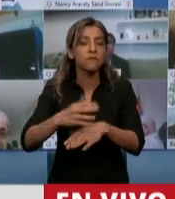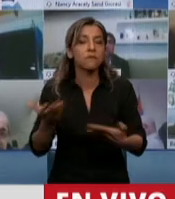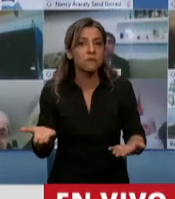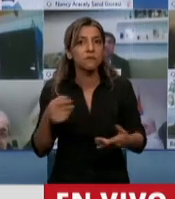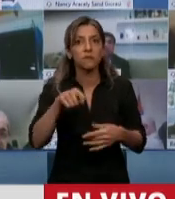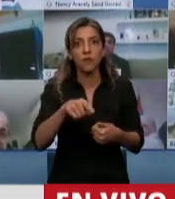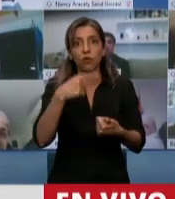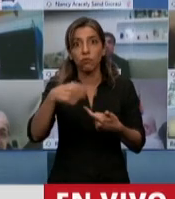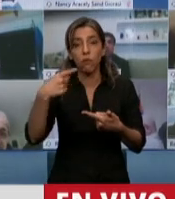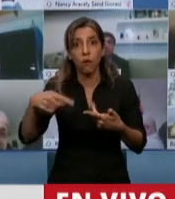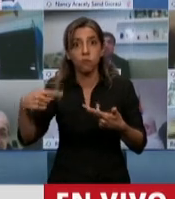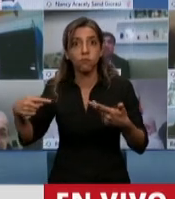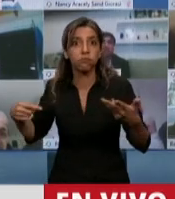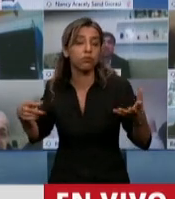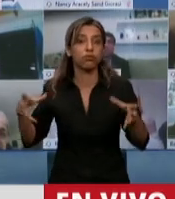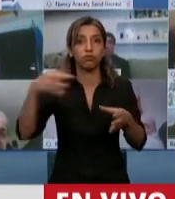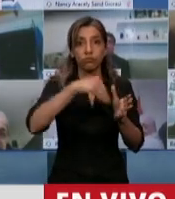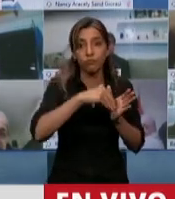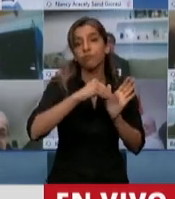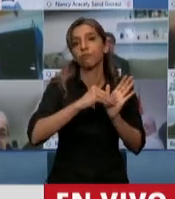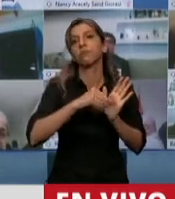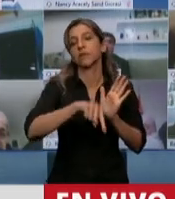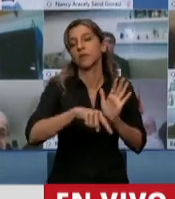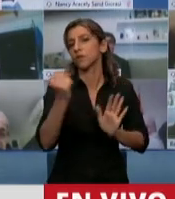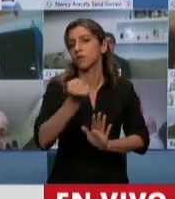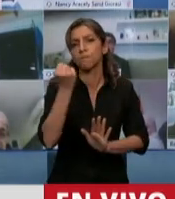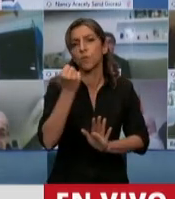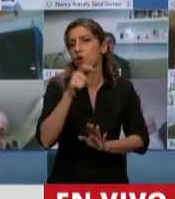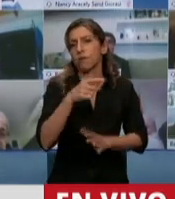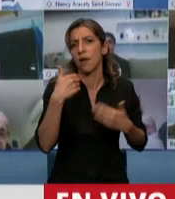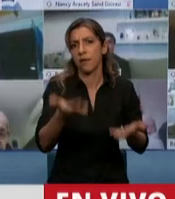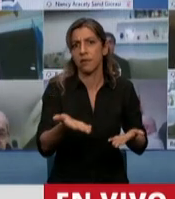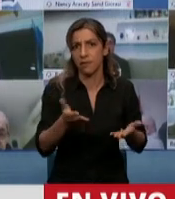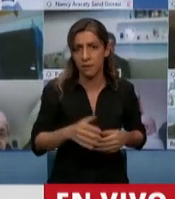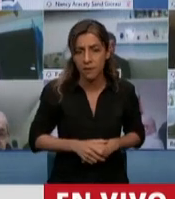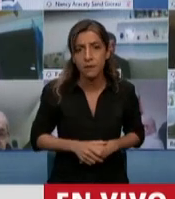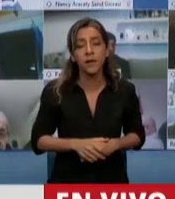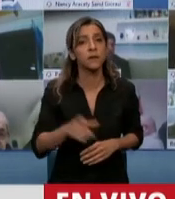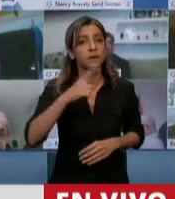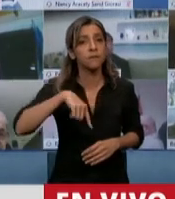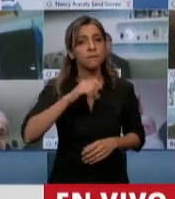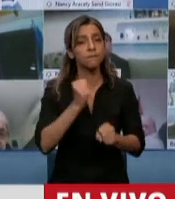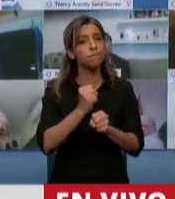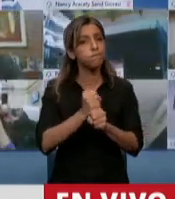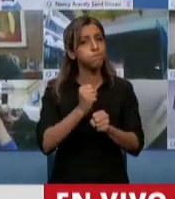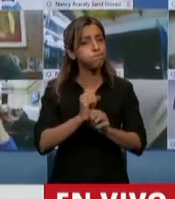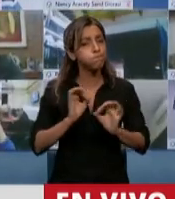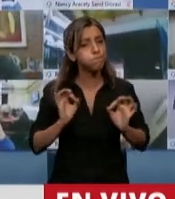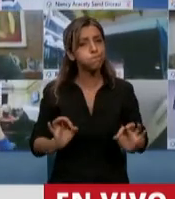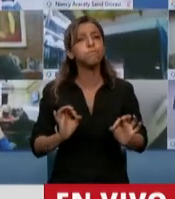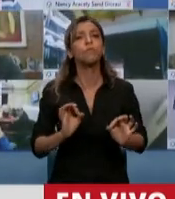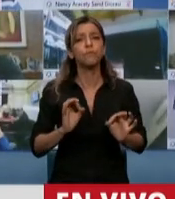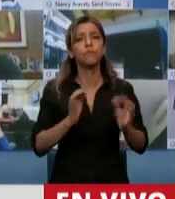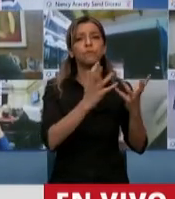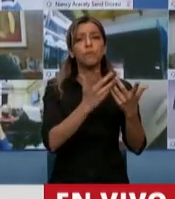actividad y que se ha trabajado muchísimo, no solo en diputados, en el cual se pudo unificar más de 13 proyectos,